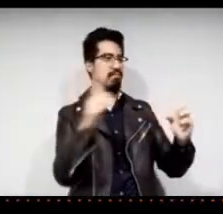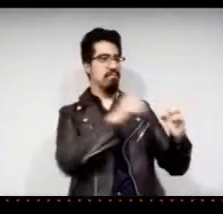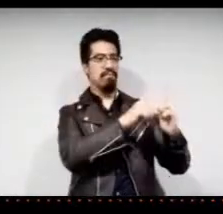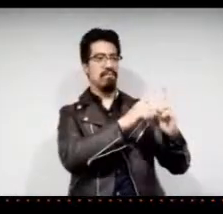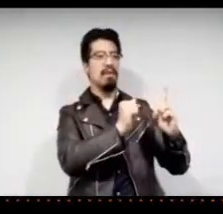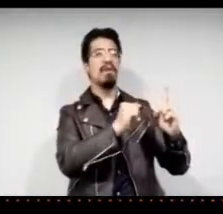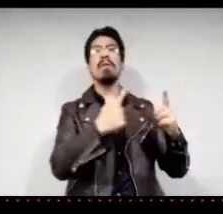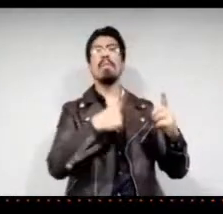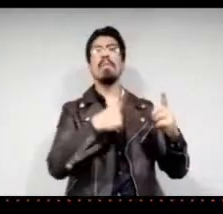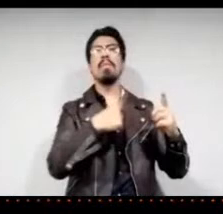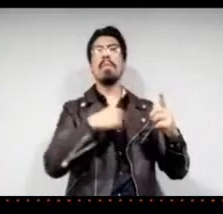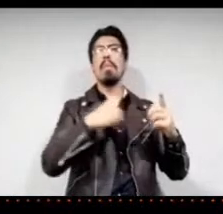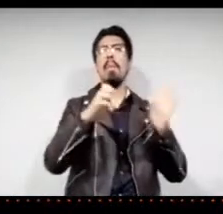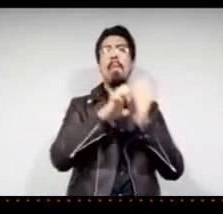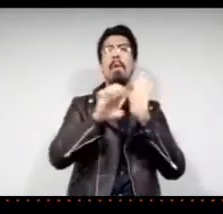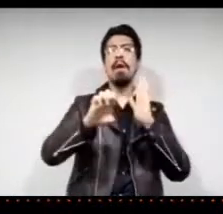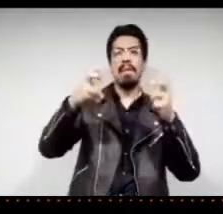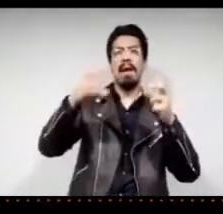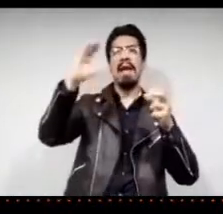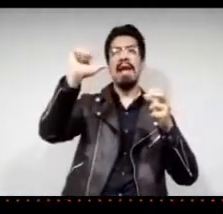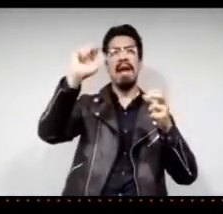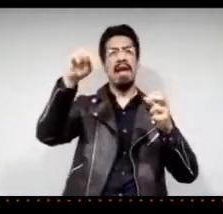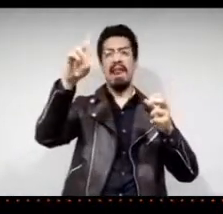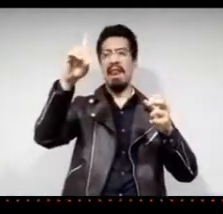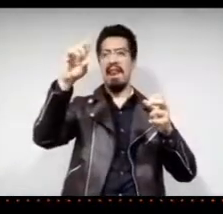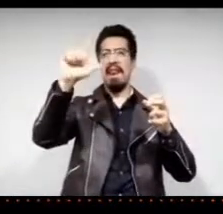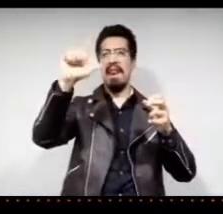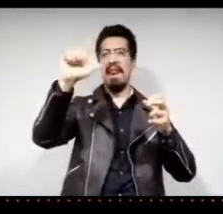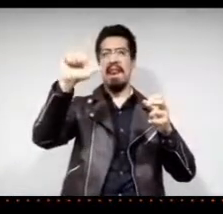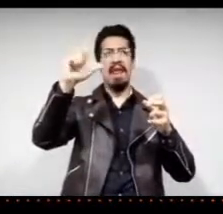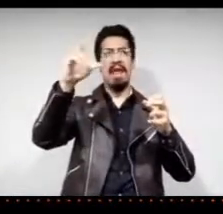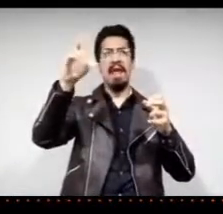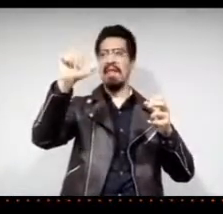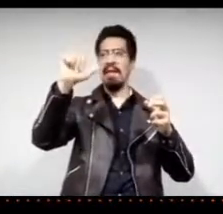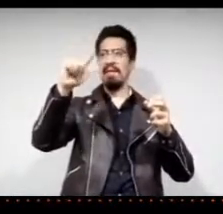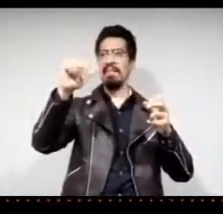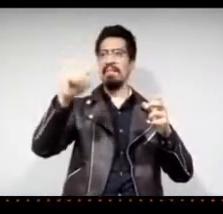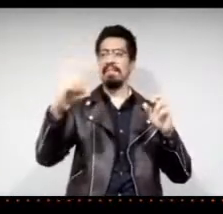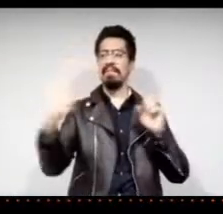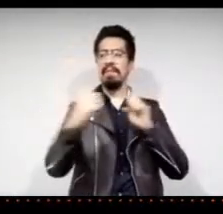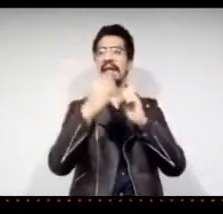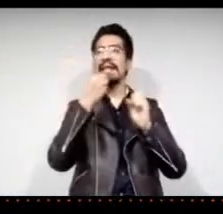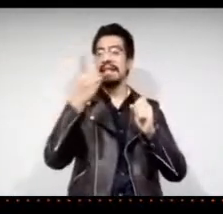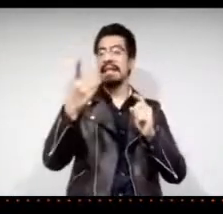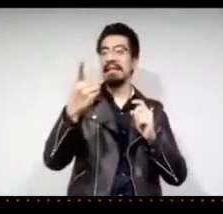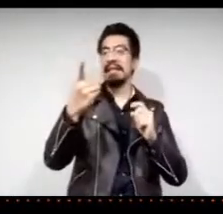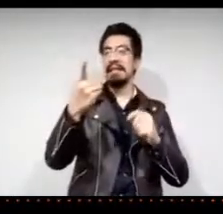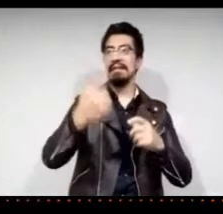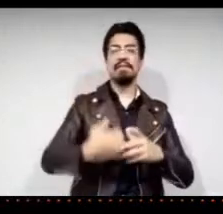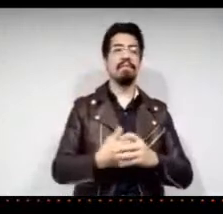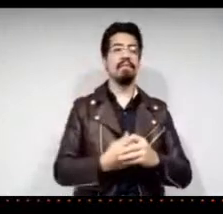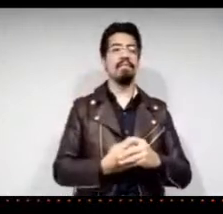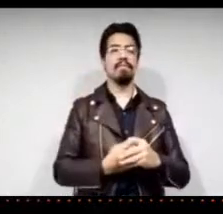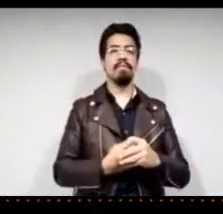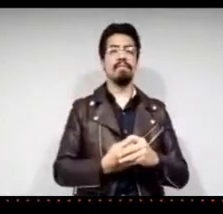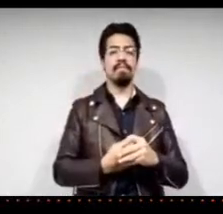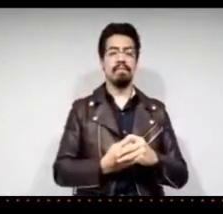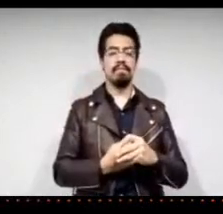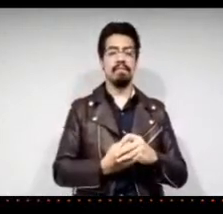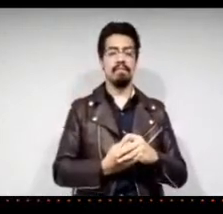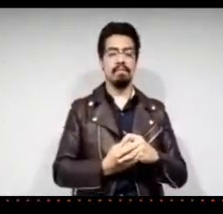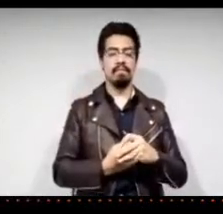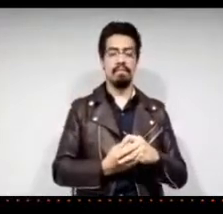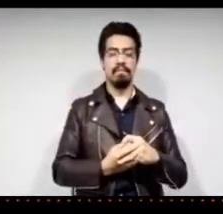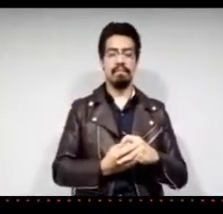presencia cognitiva, pedagógica y socioafectiva, pues pone en el escenario, y de eso hay muchísima evidencia